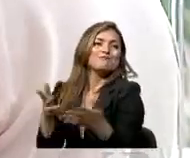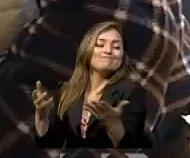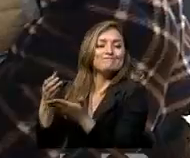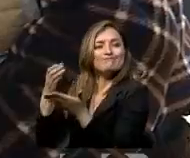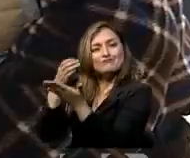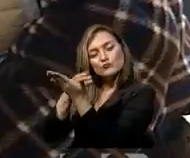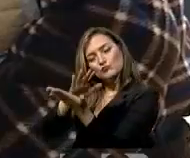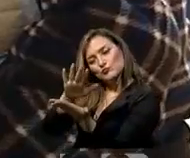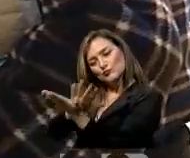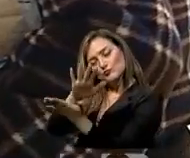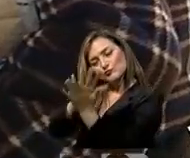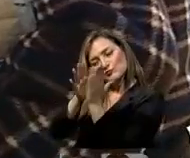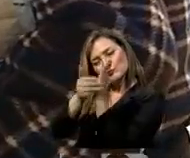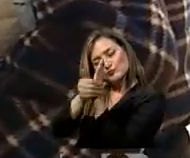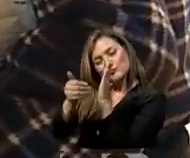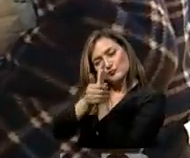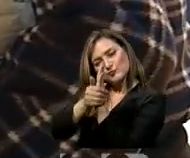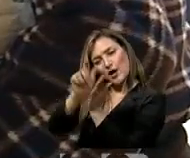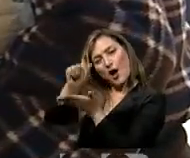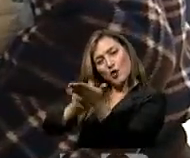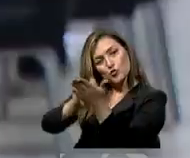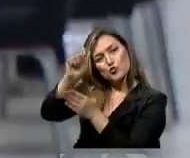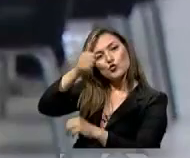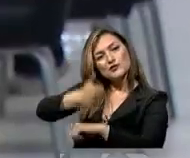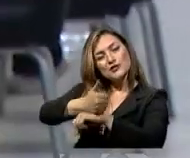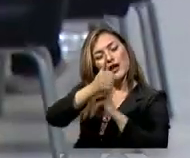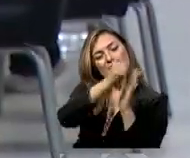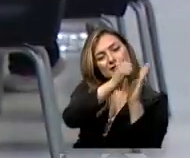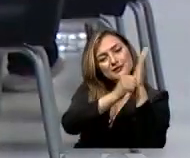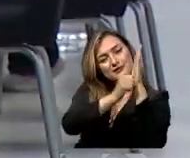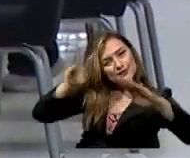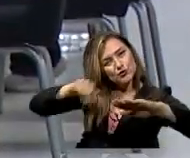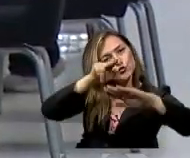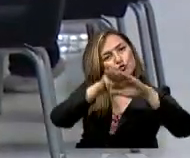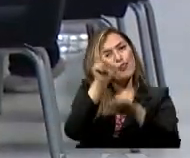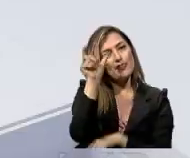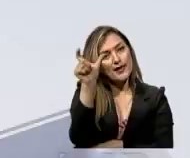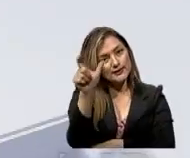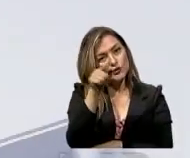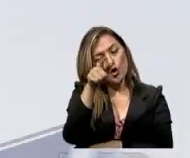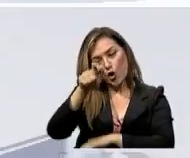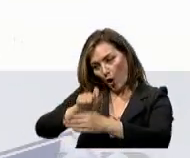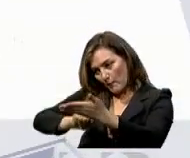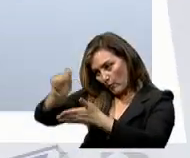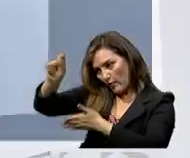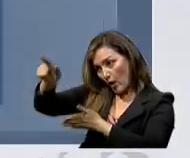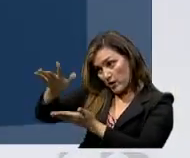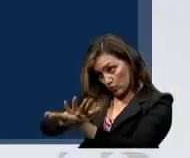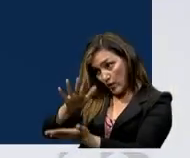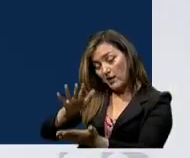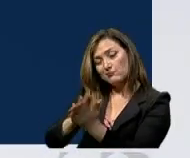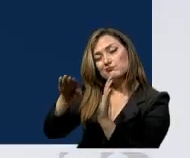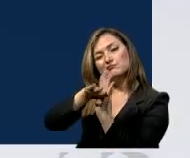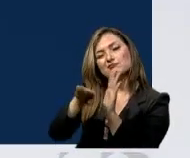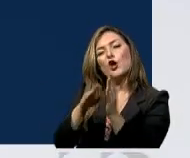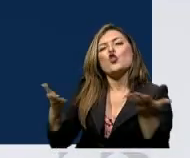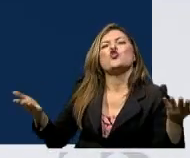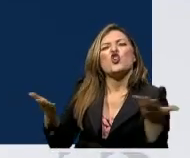curso en una escuela de capacitación debidamente autorizada por la Agencia Nacional de Tránsito. La lista de las escuelas la encuentra